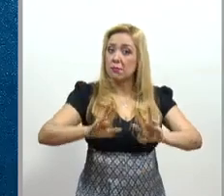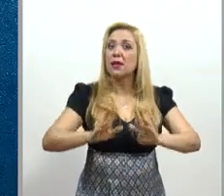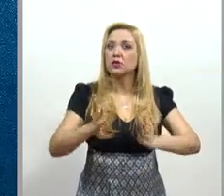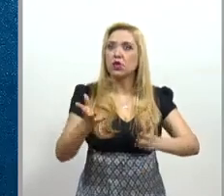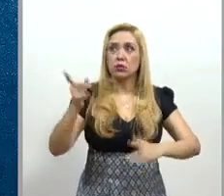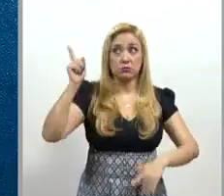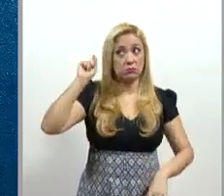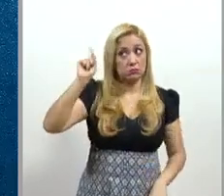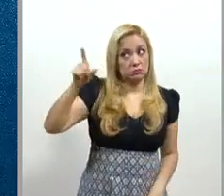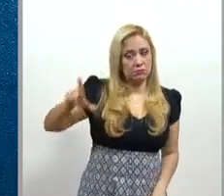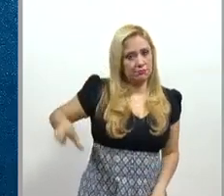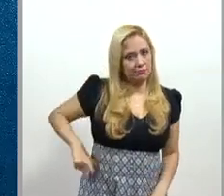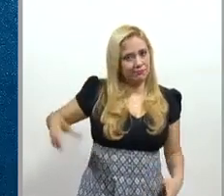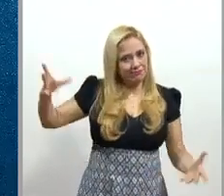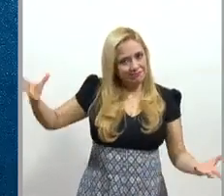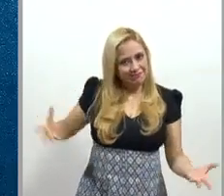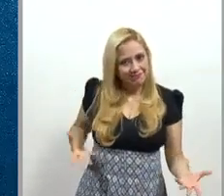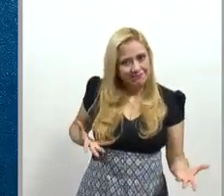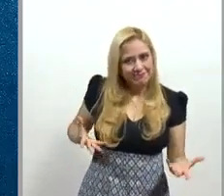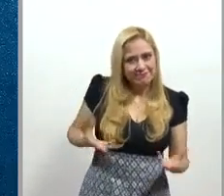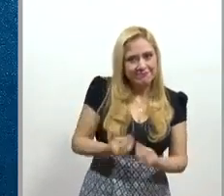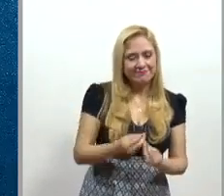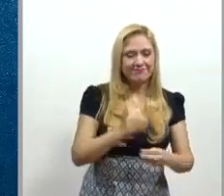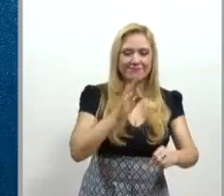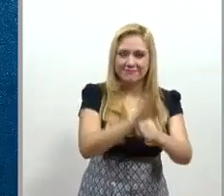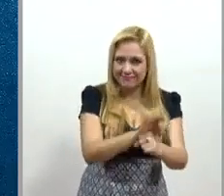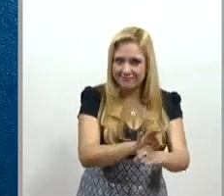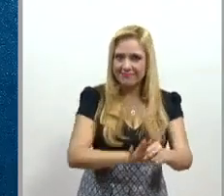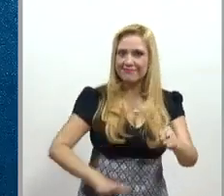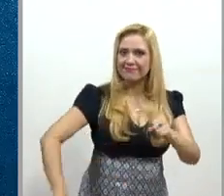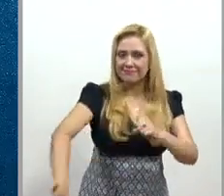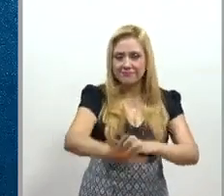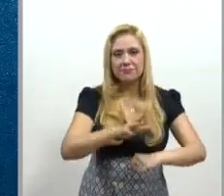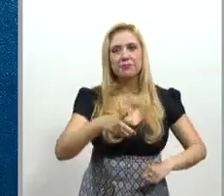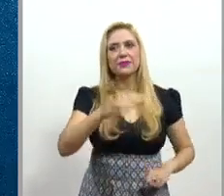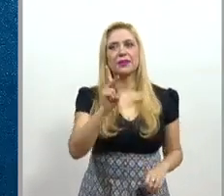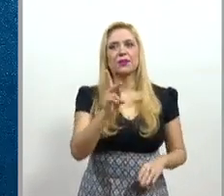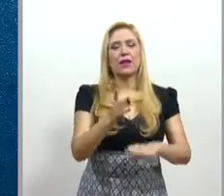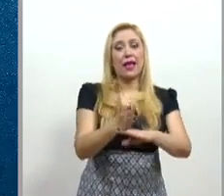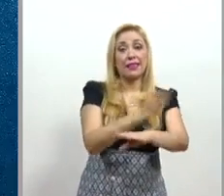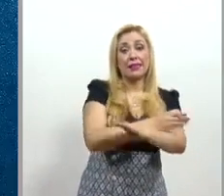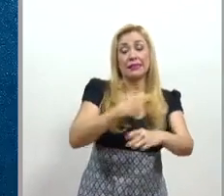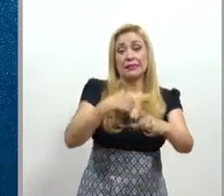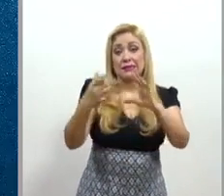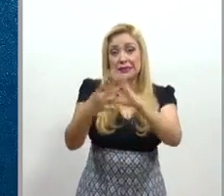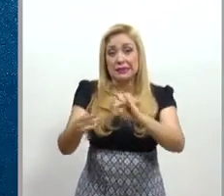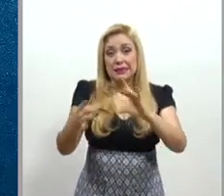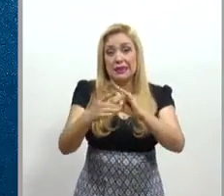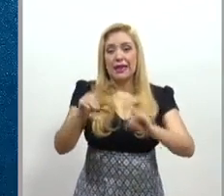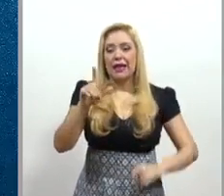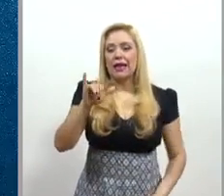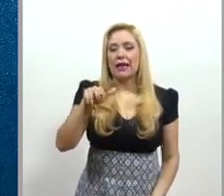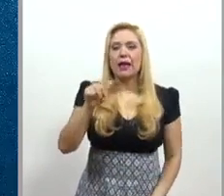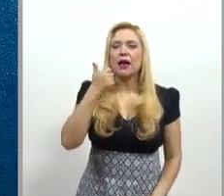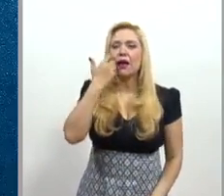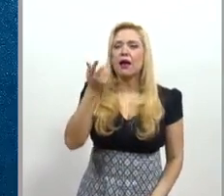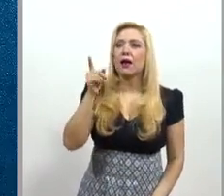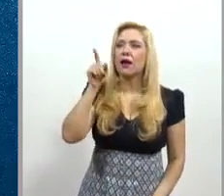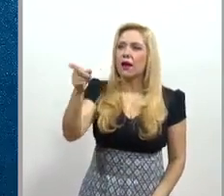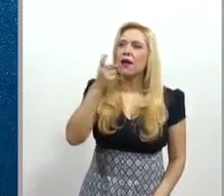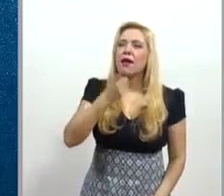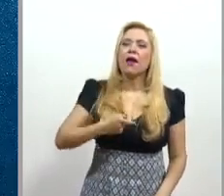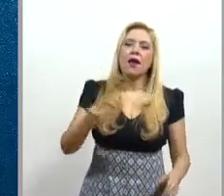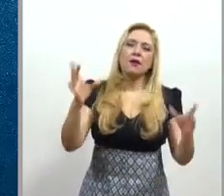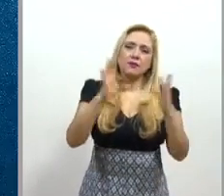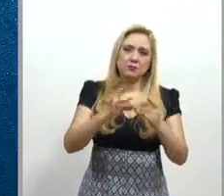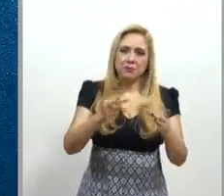una participación activa en la protección del medio ambiente. Pero antes de ir a esos principios, Lina, me gustaría que nos